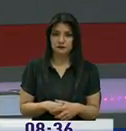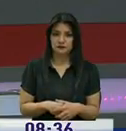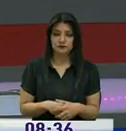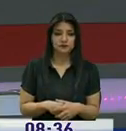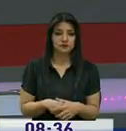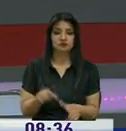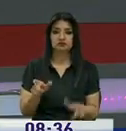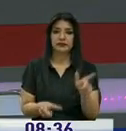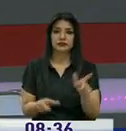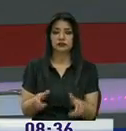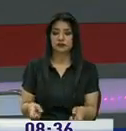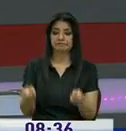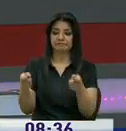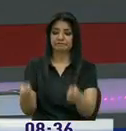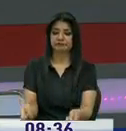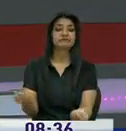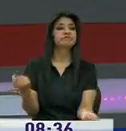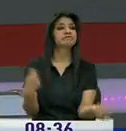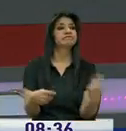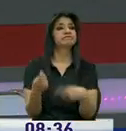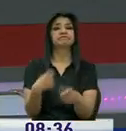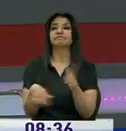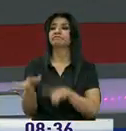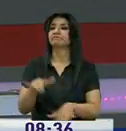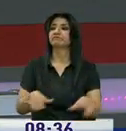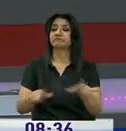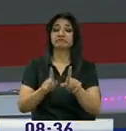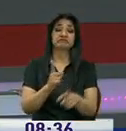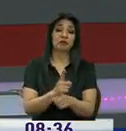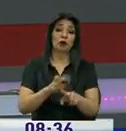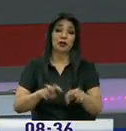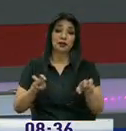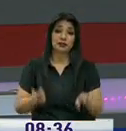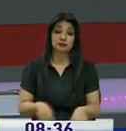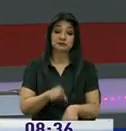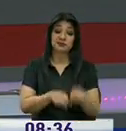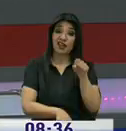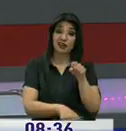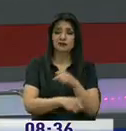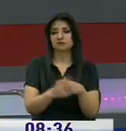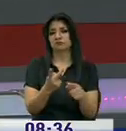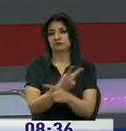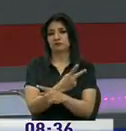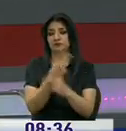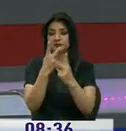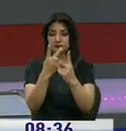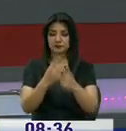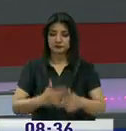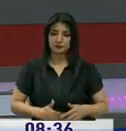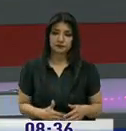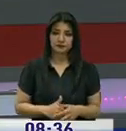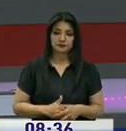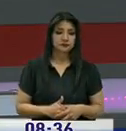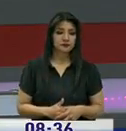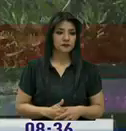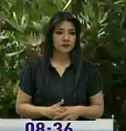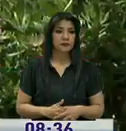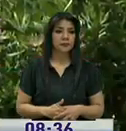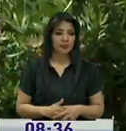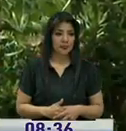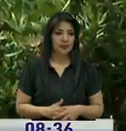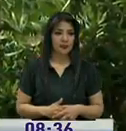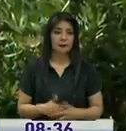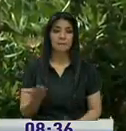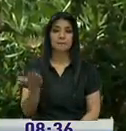comercio informal ponga y su venta para eso sirve y las dañadas más aún veamos por favor en